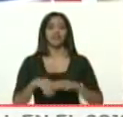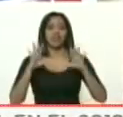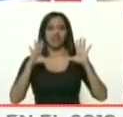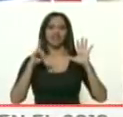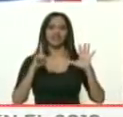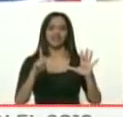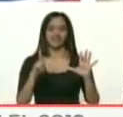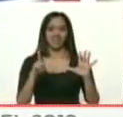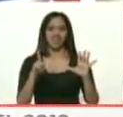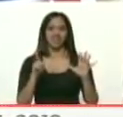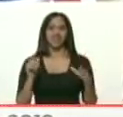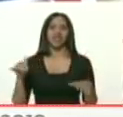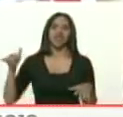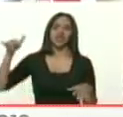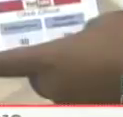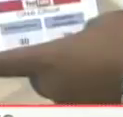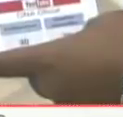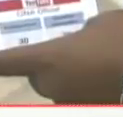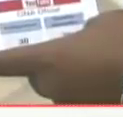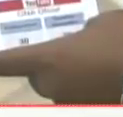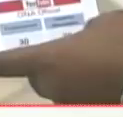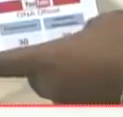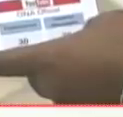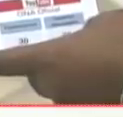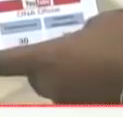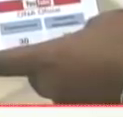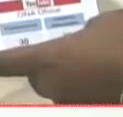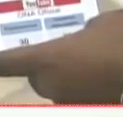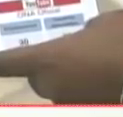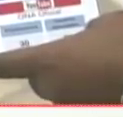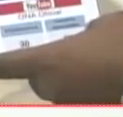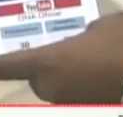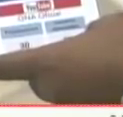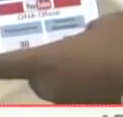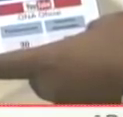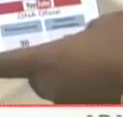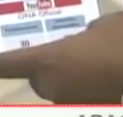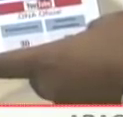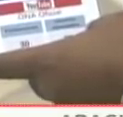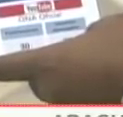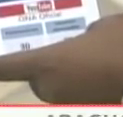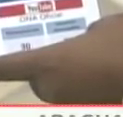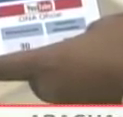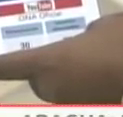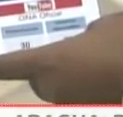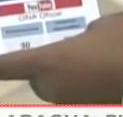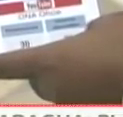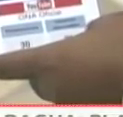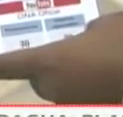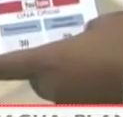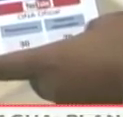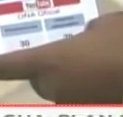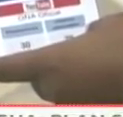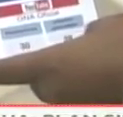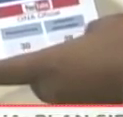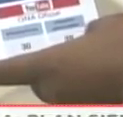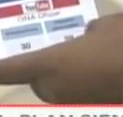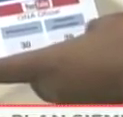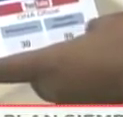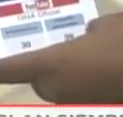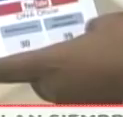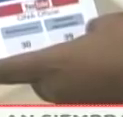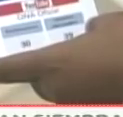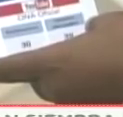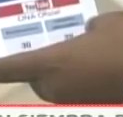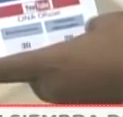17 aeronaves también, entre recuperadas, inhabilitadas, inmovilizadas e inutilizadas y siniestradas,